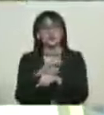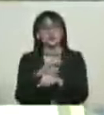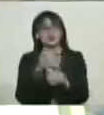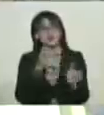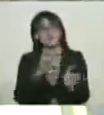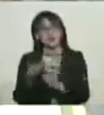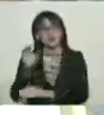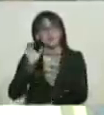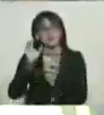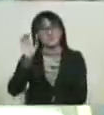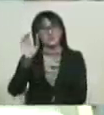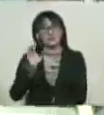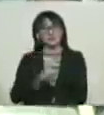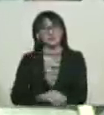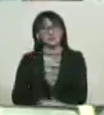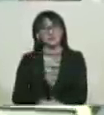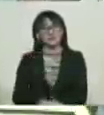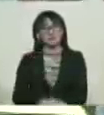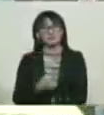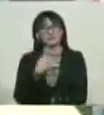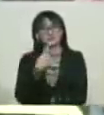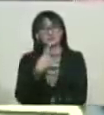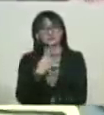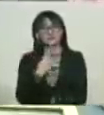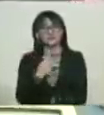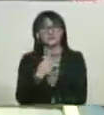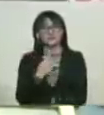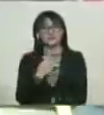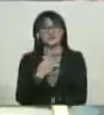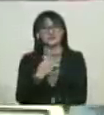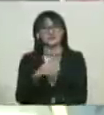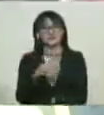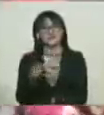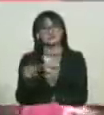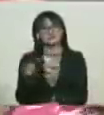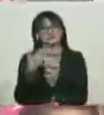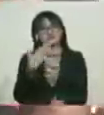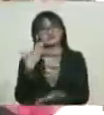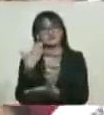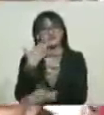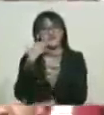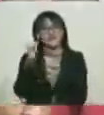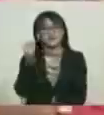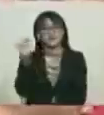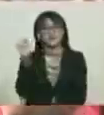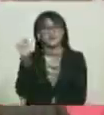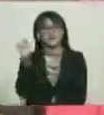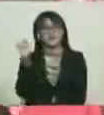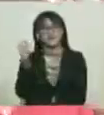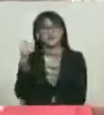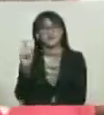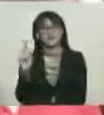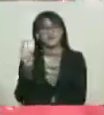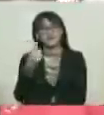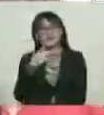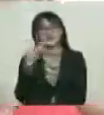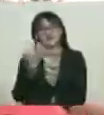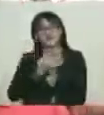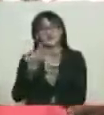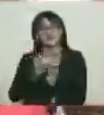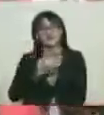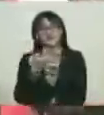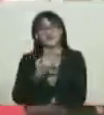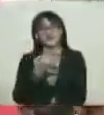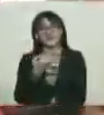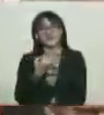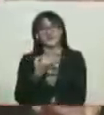de la patria, ha dicho el candidato de la reelección, Nicolás Maduro Moros. Es la única verdad que